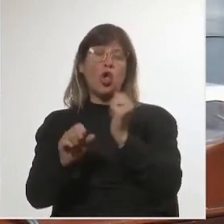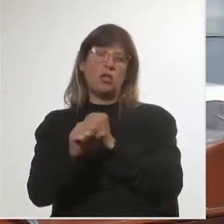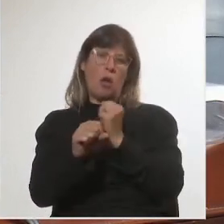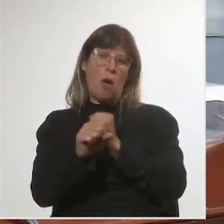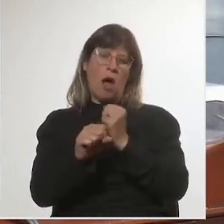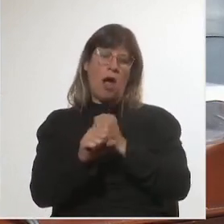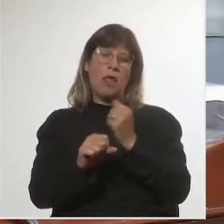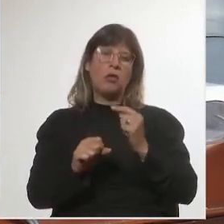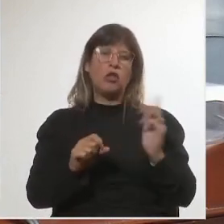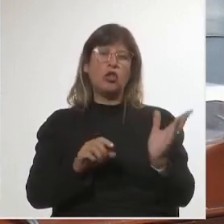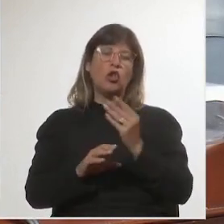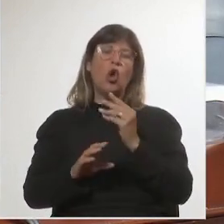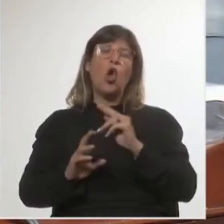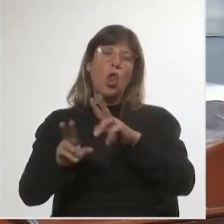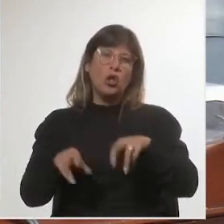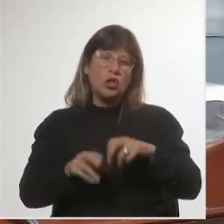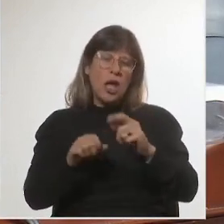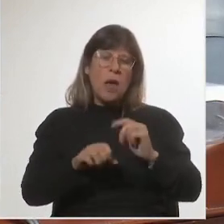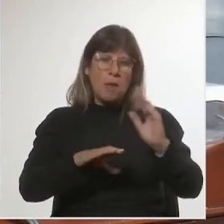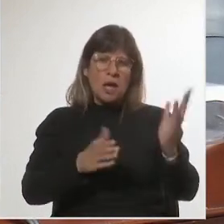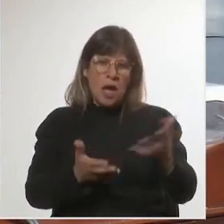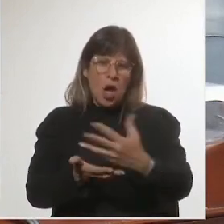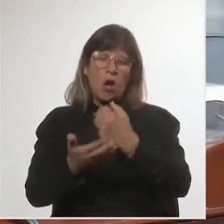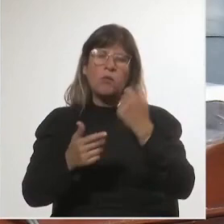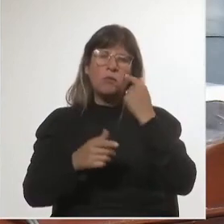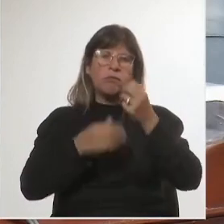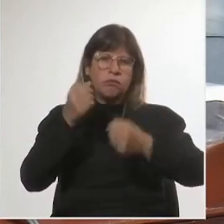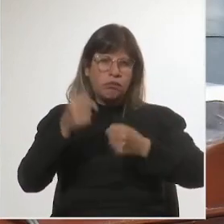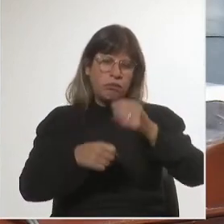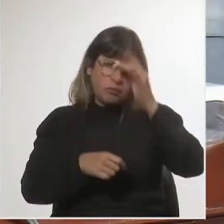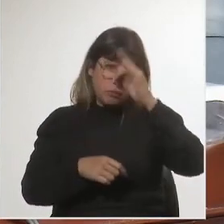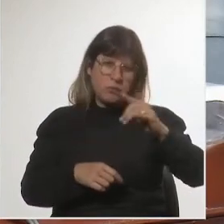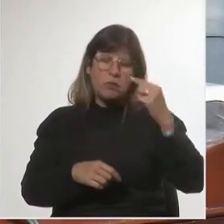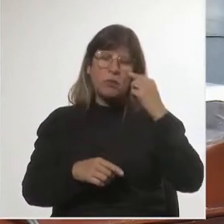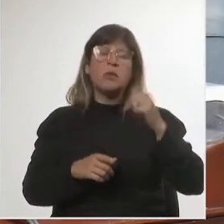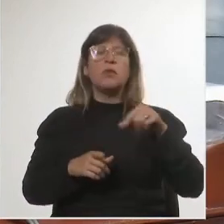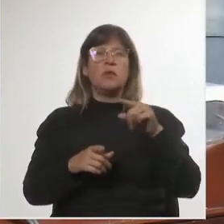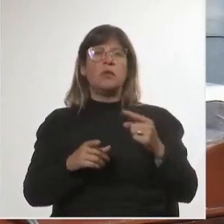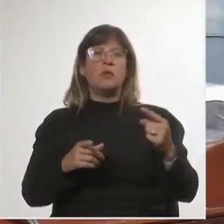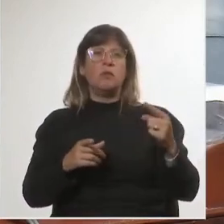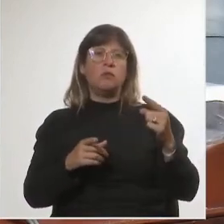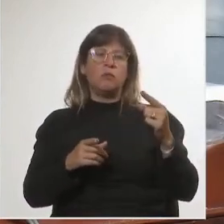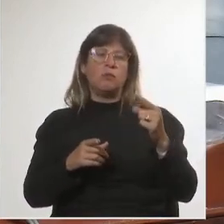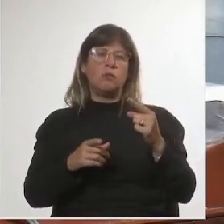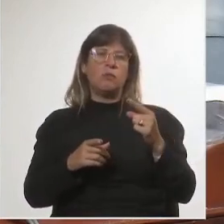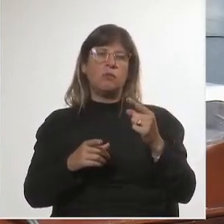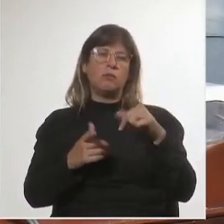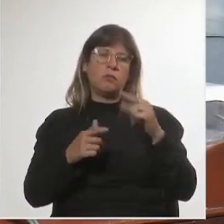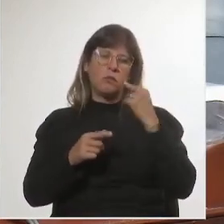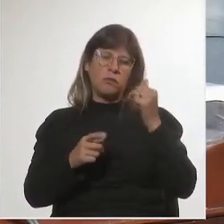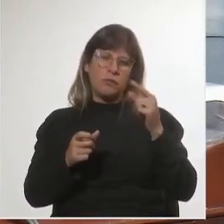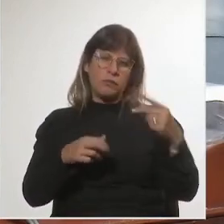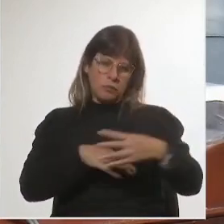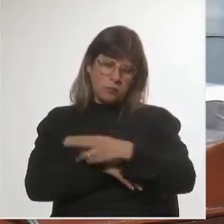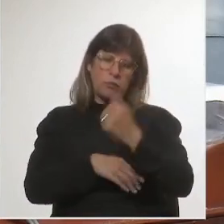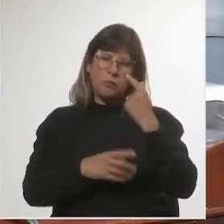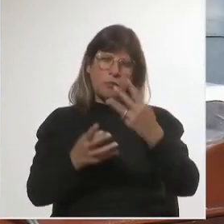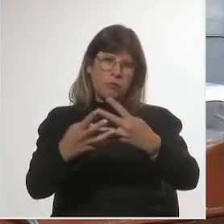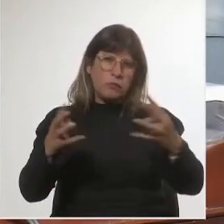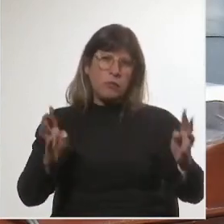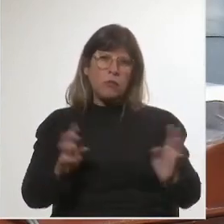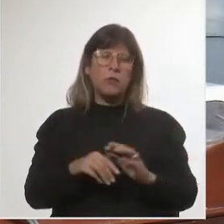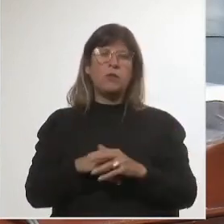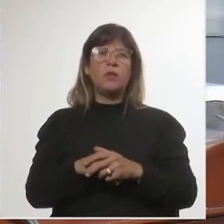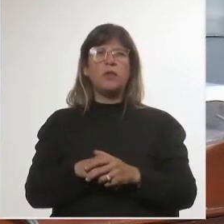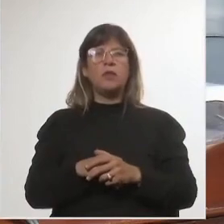medida todos siembran, cosechan, partean una vaca, la ordeñan, vacunan, castran, boquean, esquilan, alambran,